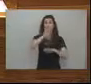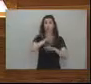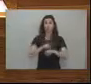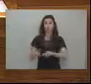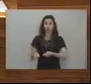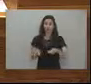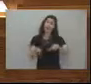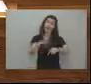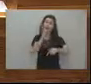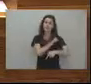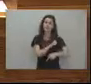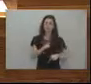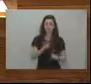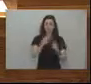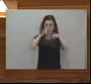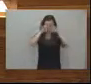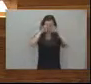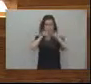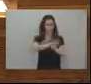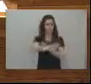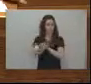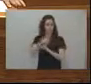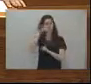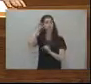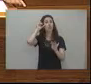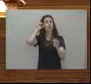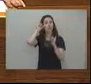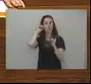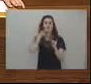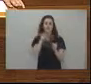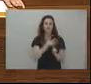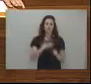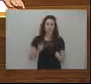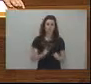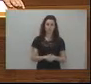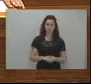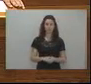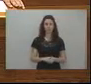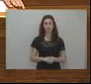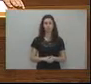privado, pues no. Y eso ahí hay un riesgo, eso sí que nos gustaría que nos lo explicasen, ¿no?